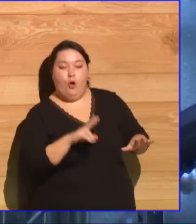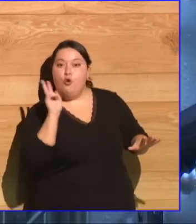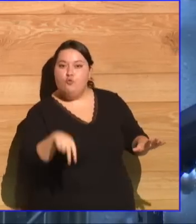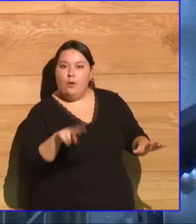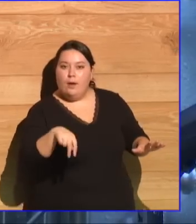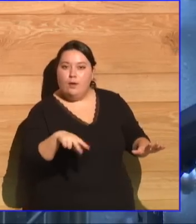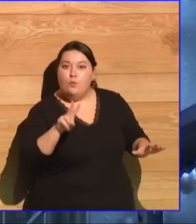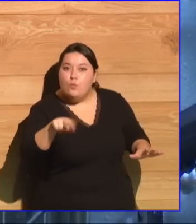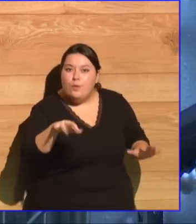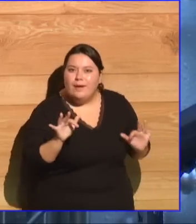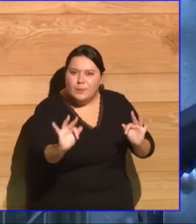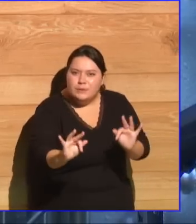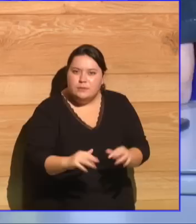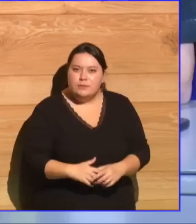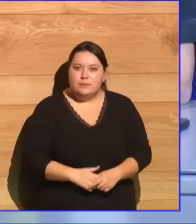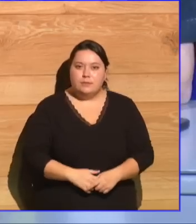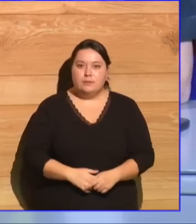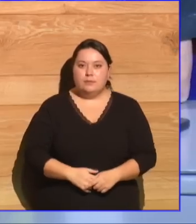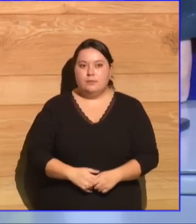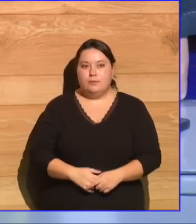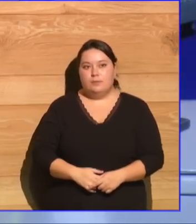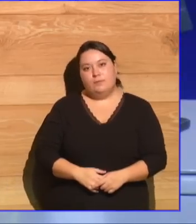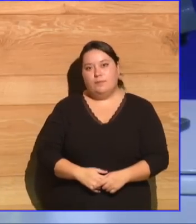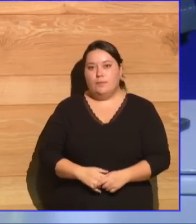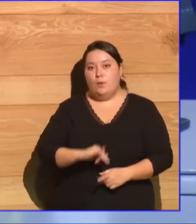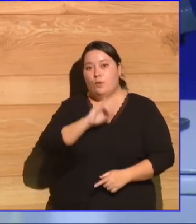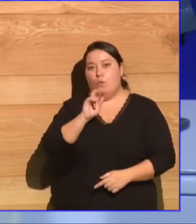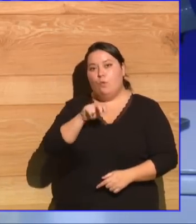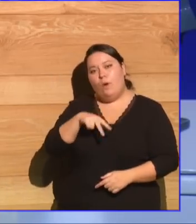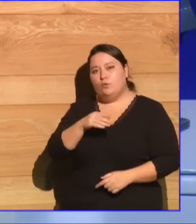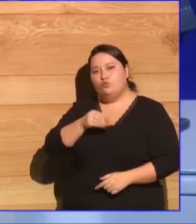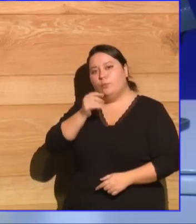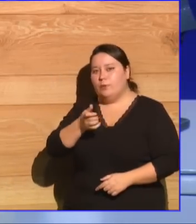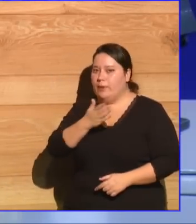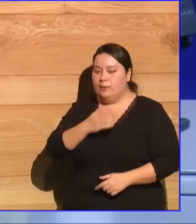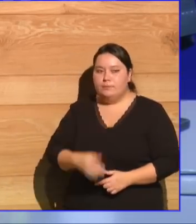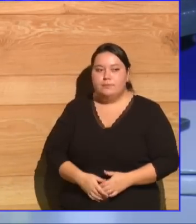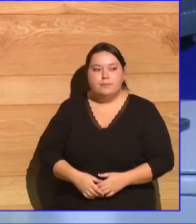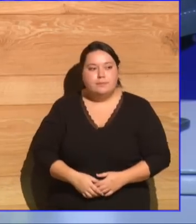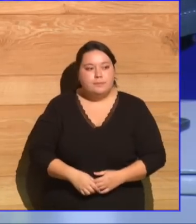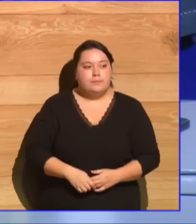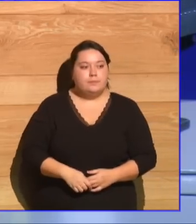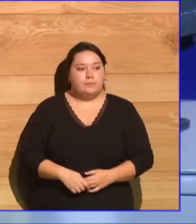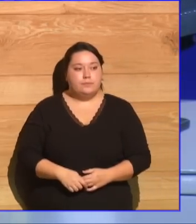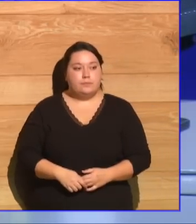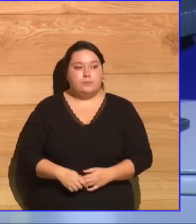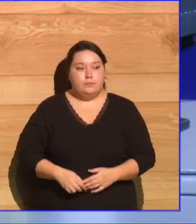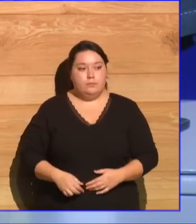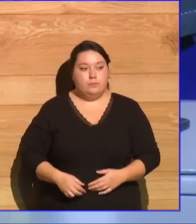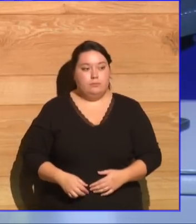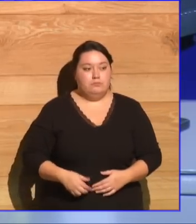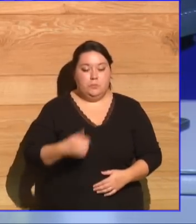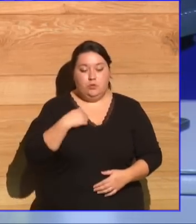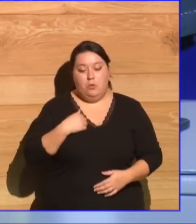¡nunca! Juan, tómate otro chupito. Oye, yo le iba a decir una cosa importante como bebedor